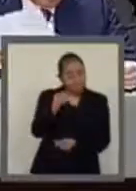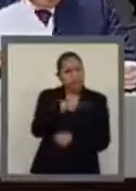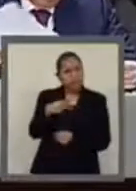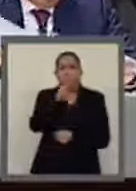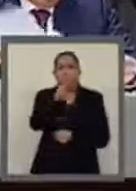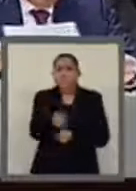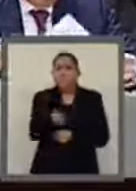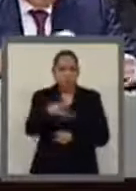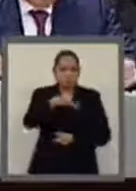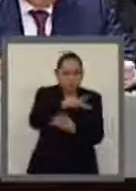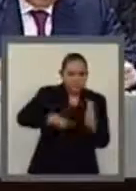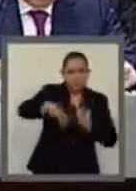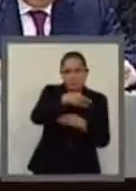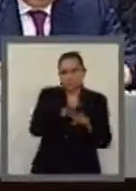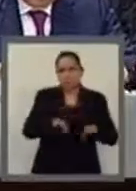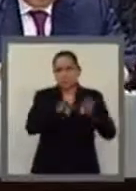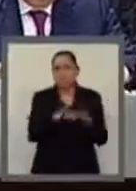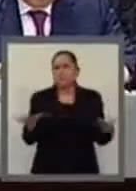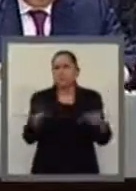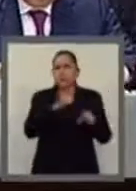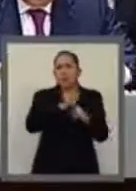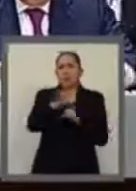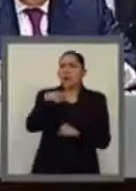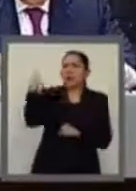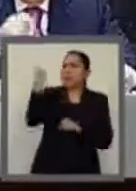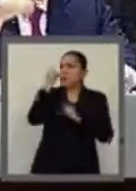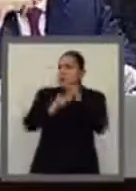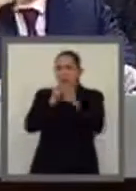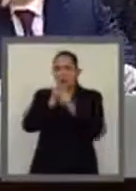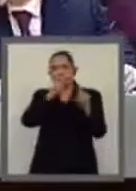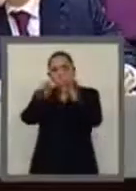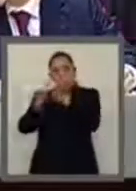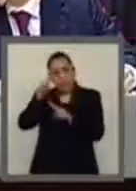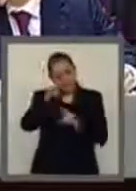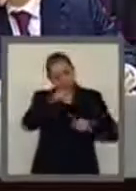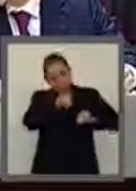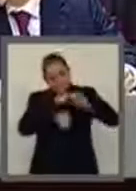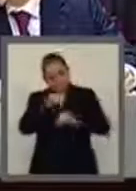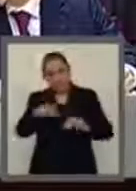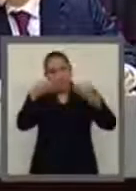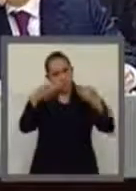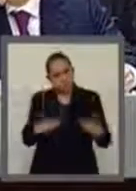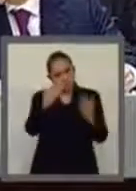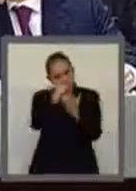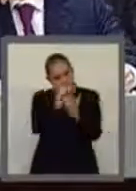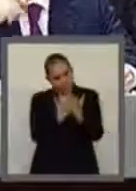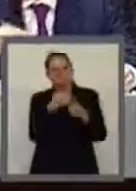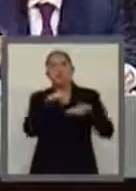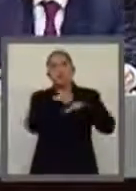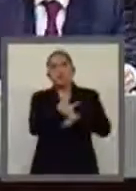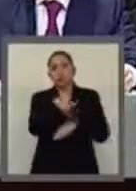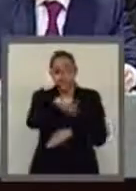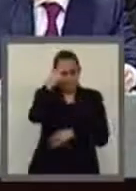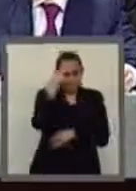se están a ello, recuperando se debe para que el esquema de implementación sobre los montos de las ventajas naturales y regionales de nuestro país en estas zonas